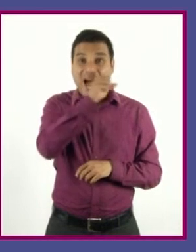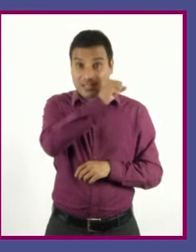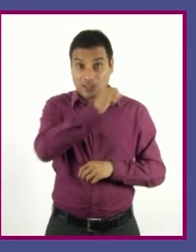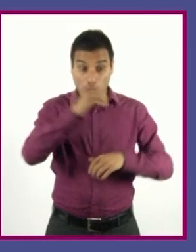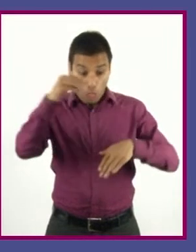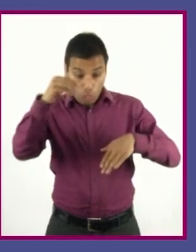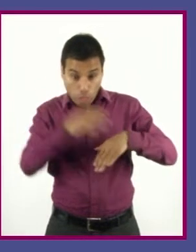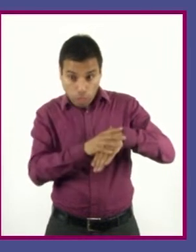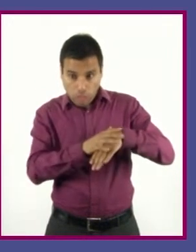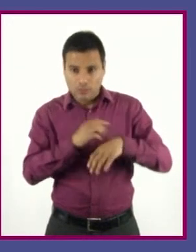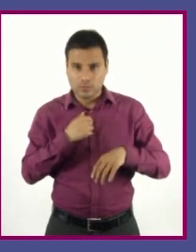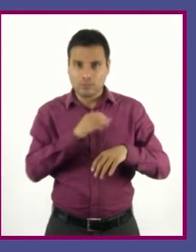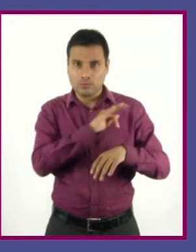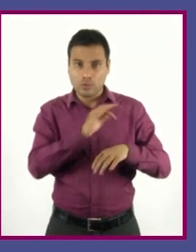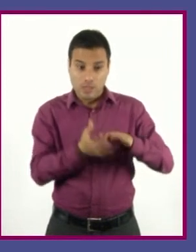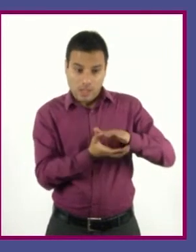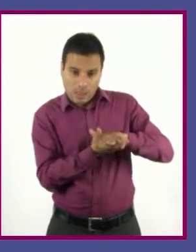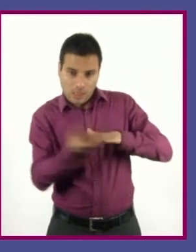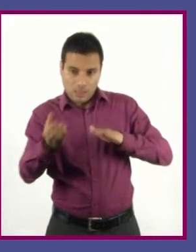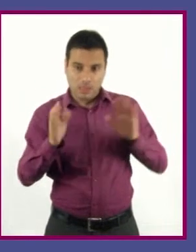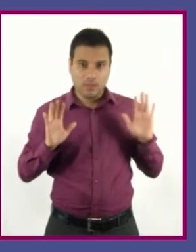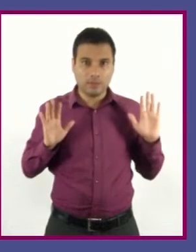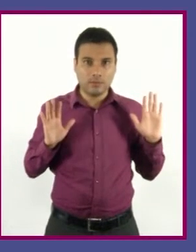y pues no seguirte quemando.